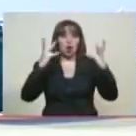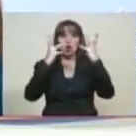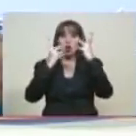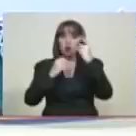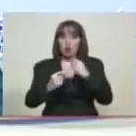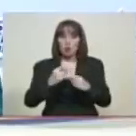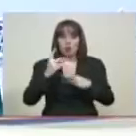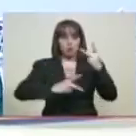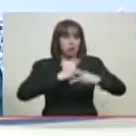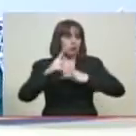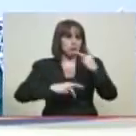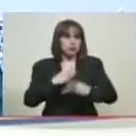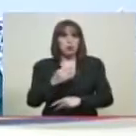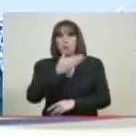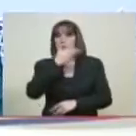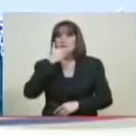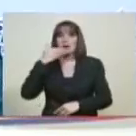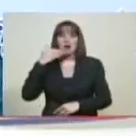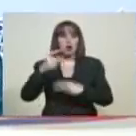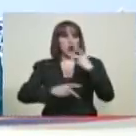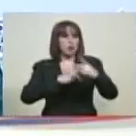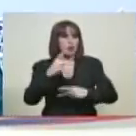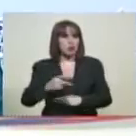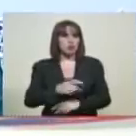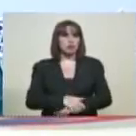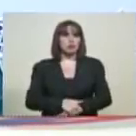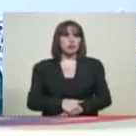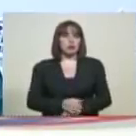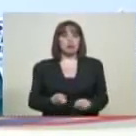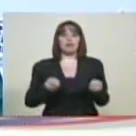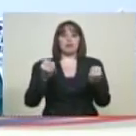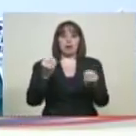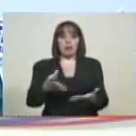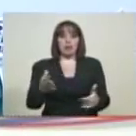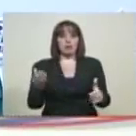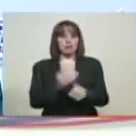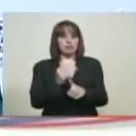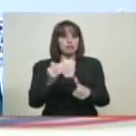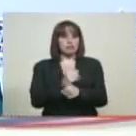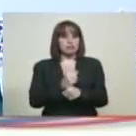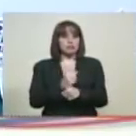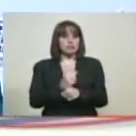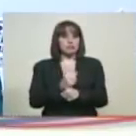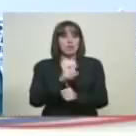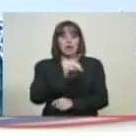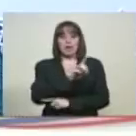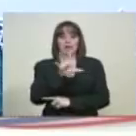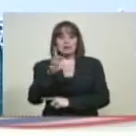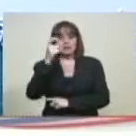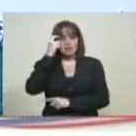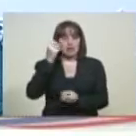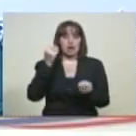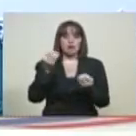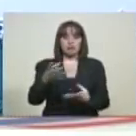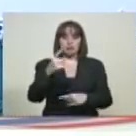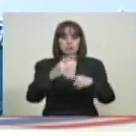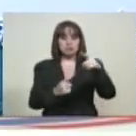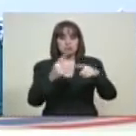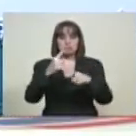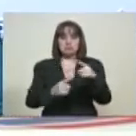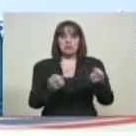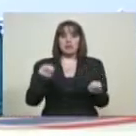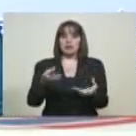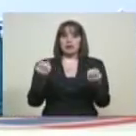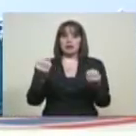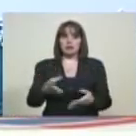la calidad de los productos y la periodicidad para lograr la periodicidad de cada 15 días pero además